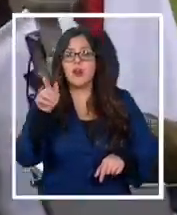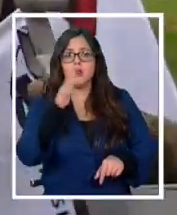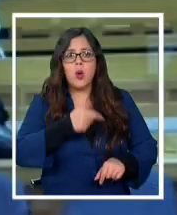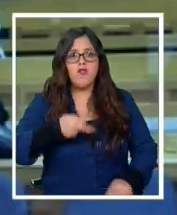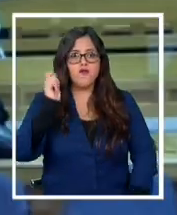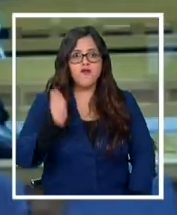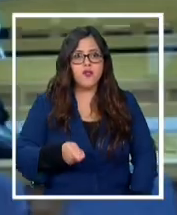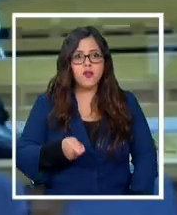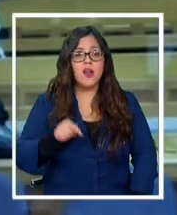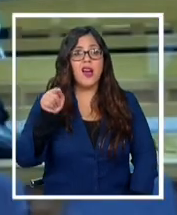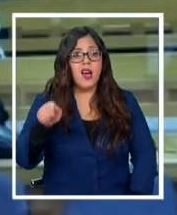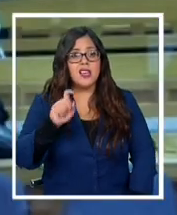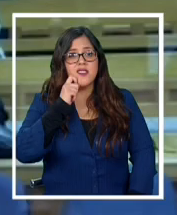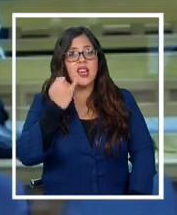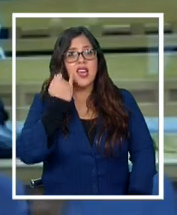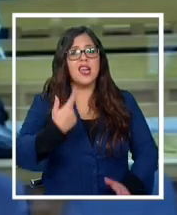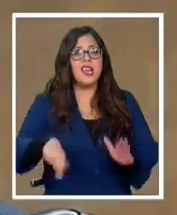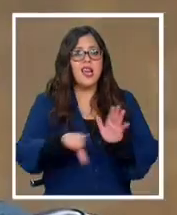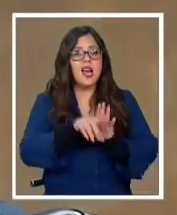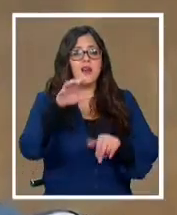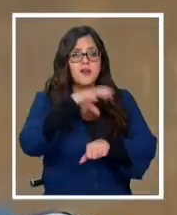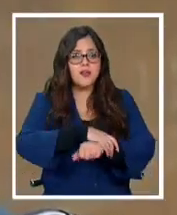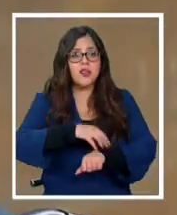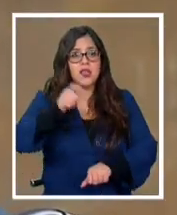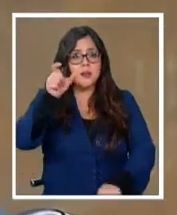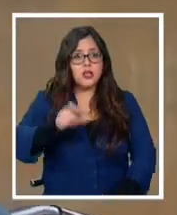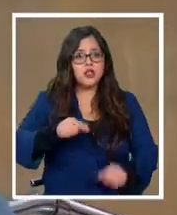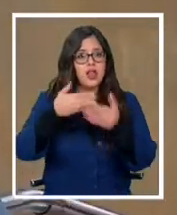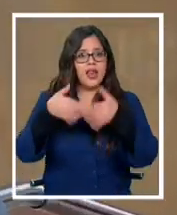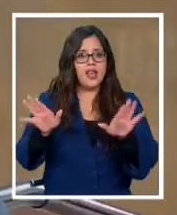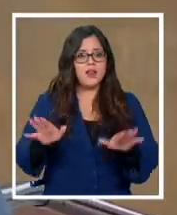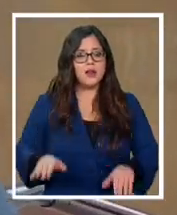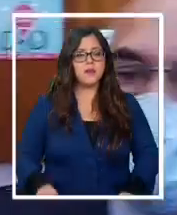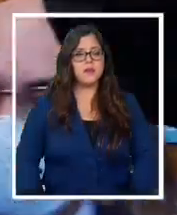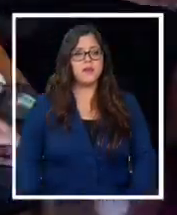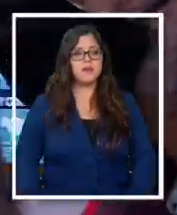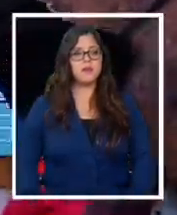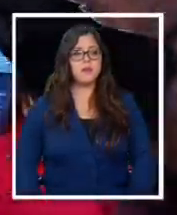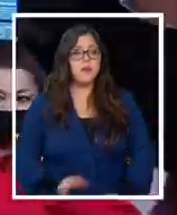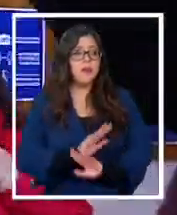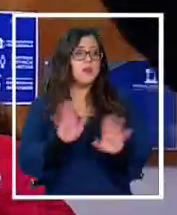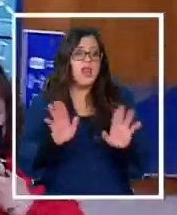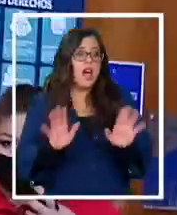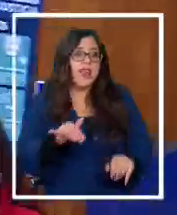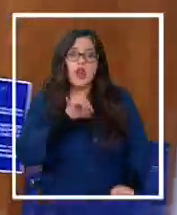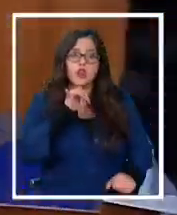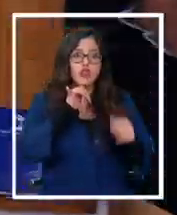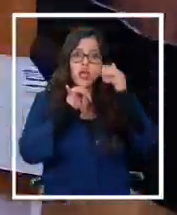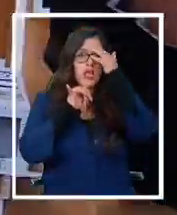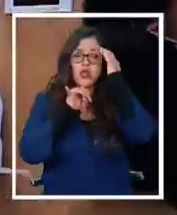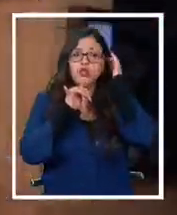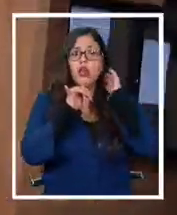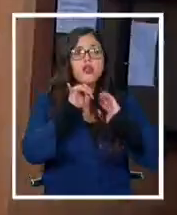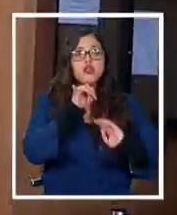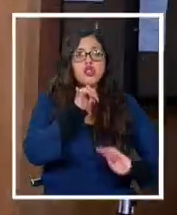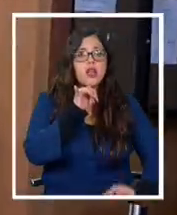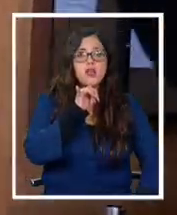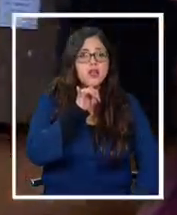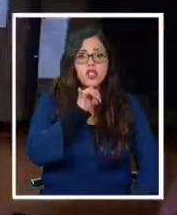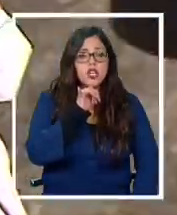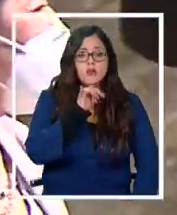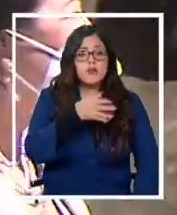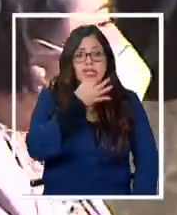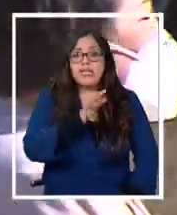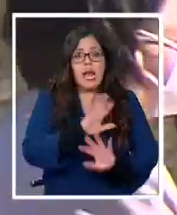formalización se declaró ilegal la detención y por ello quedó en libertad no solamente no se no no no tengo un